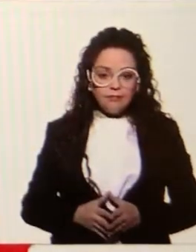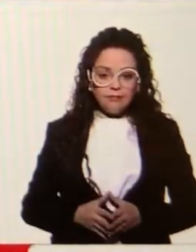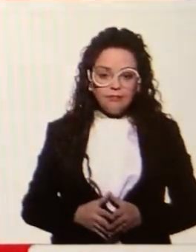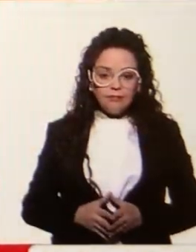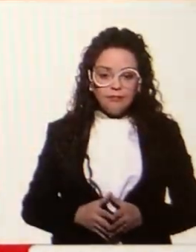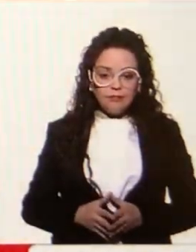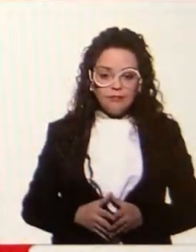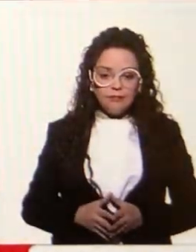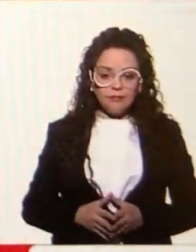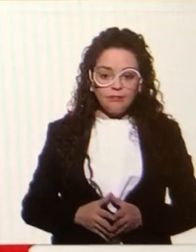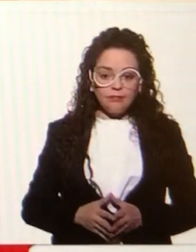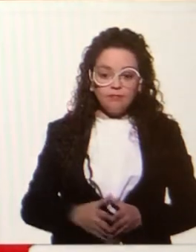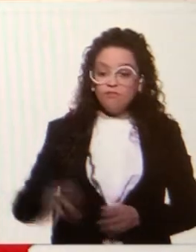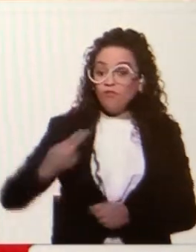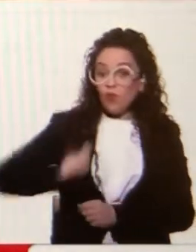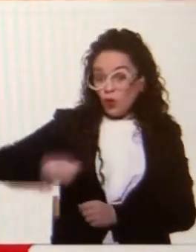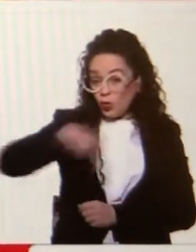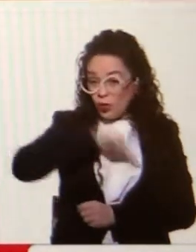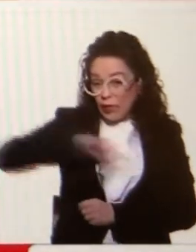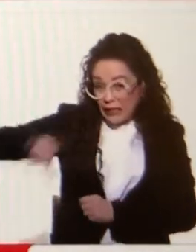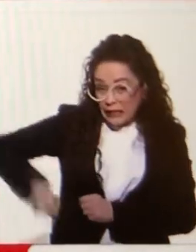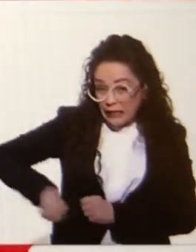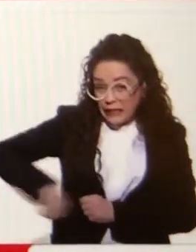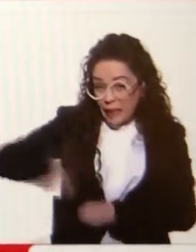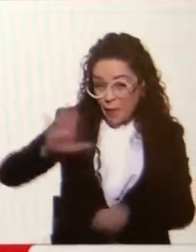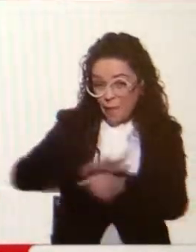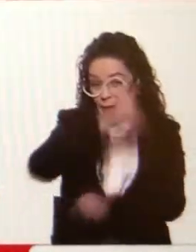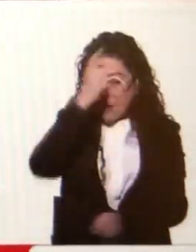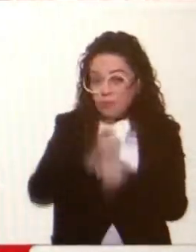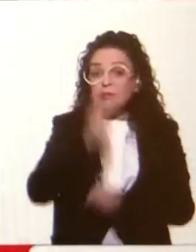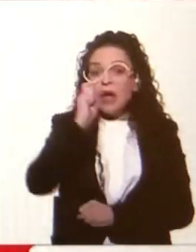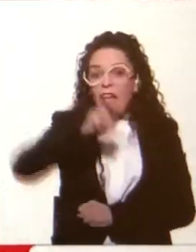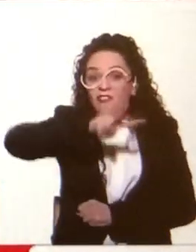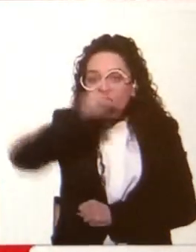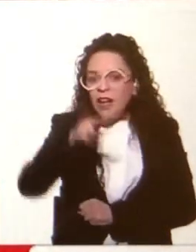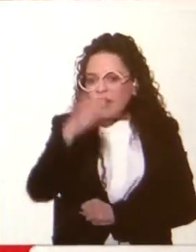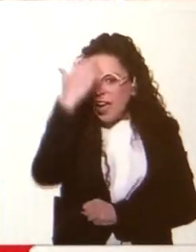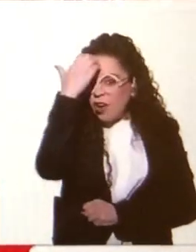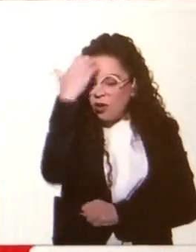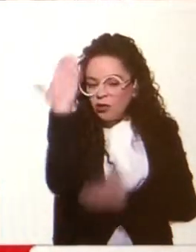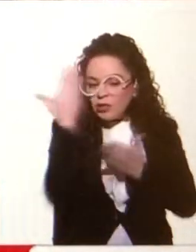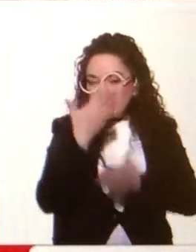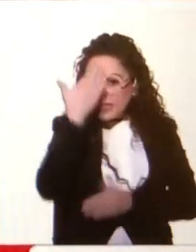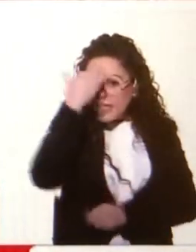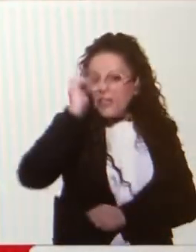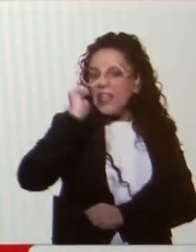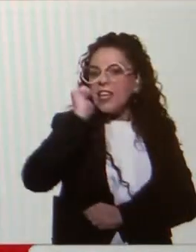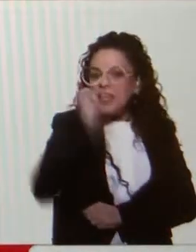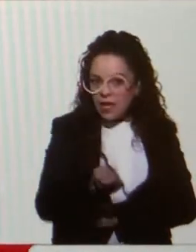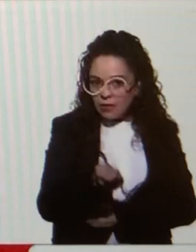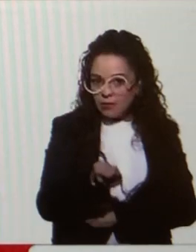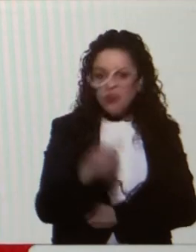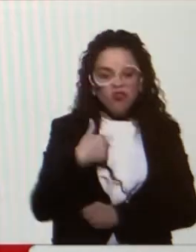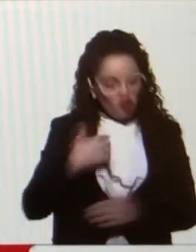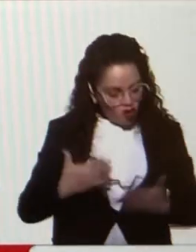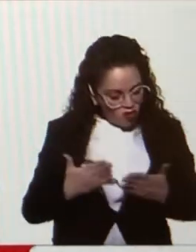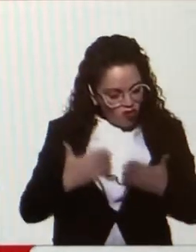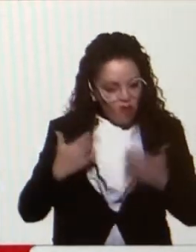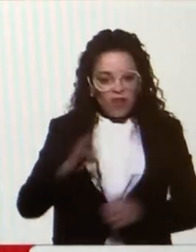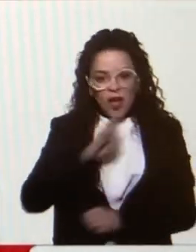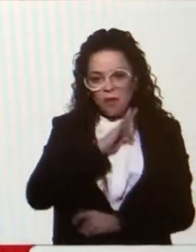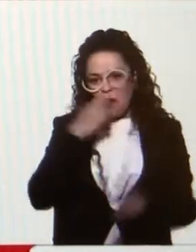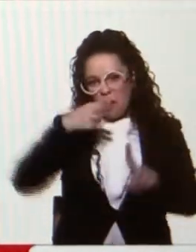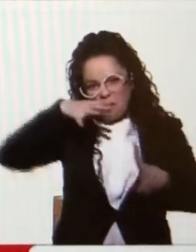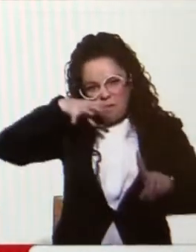hecho por qué por qué yo pienso que que va a ser difícil que se pueda esclarecer este evento